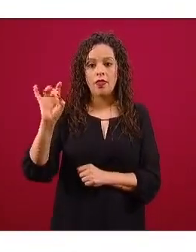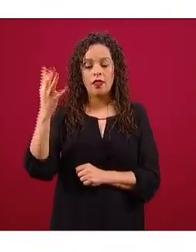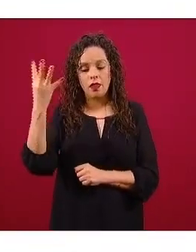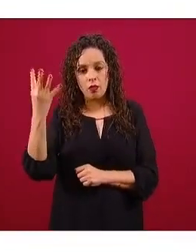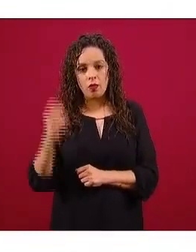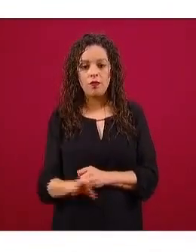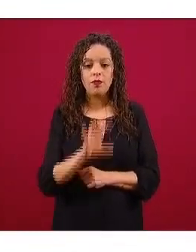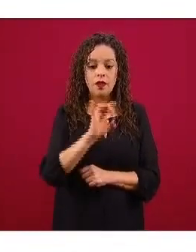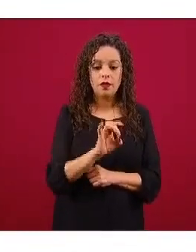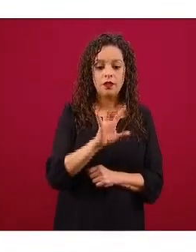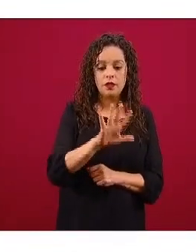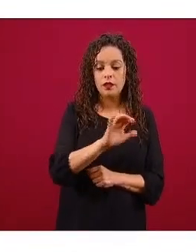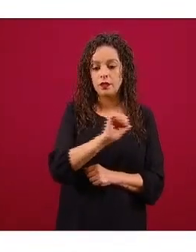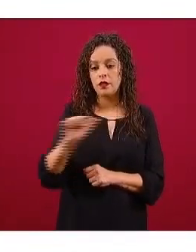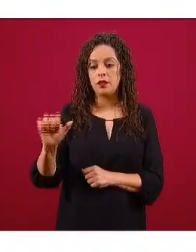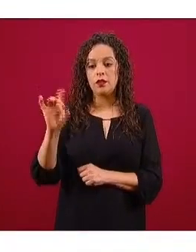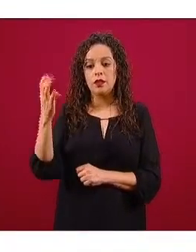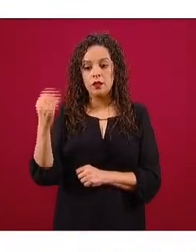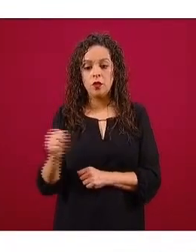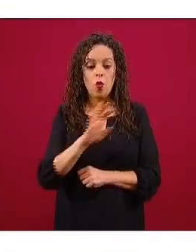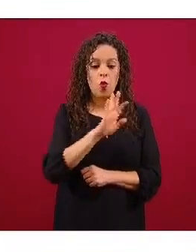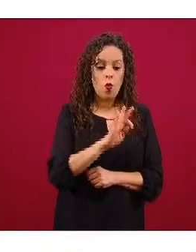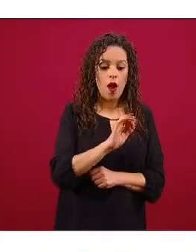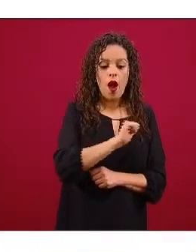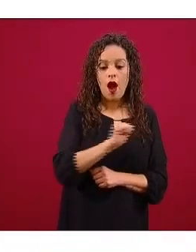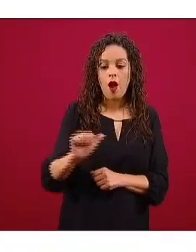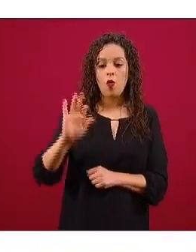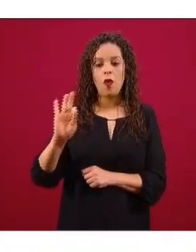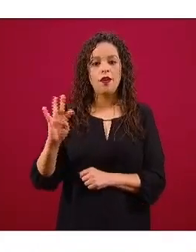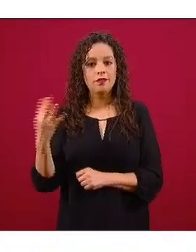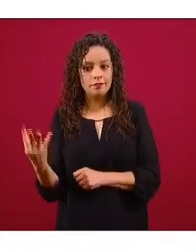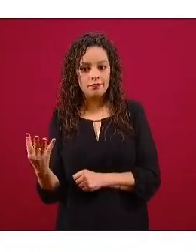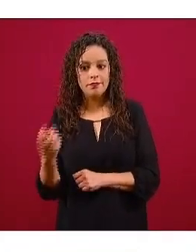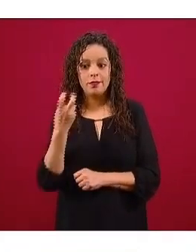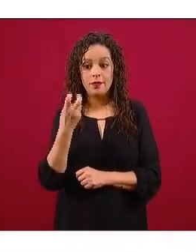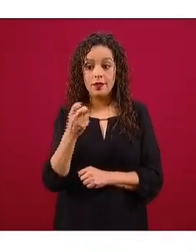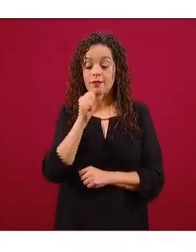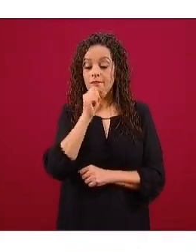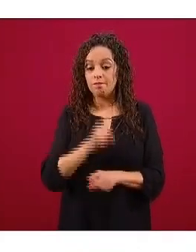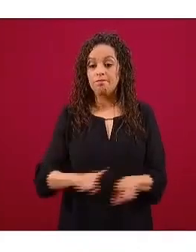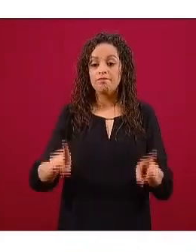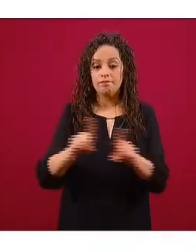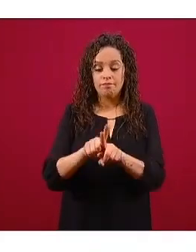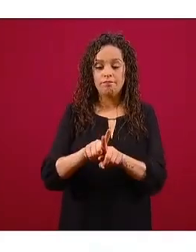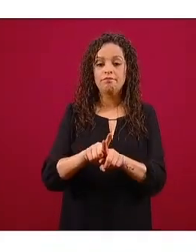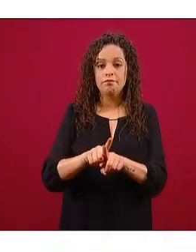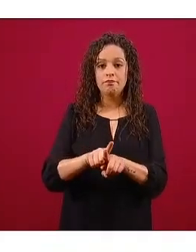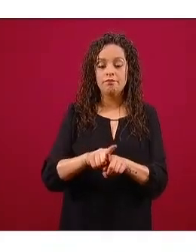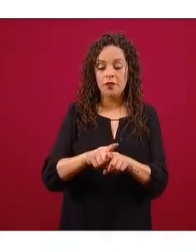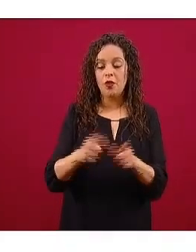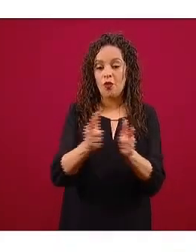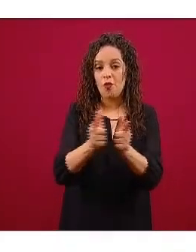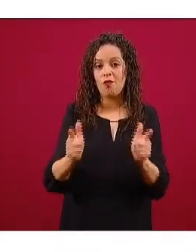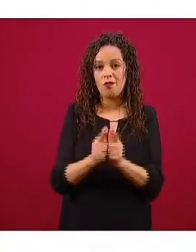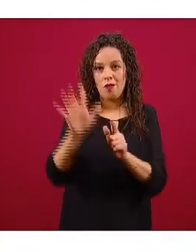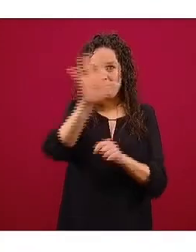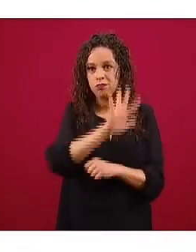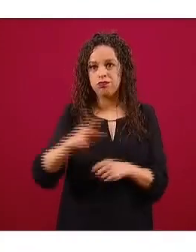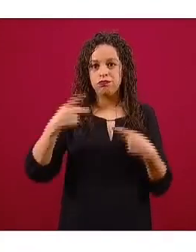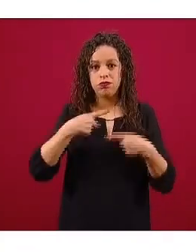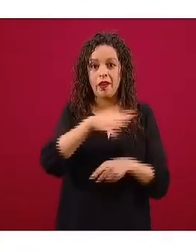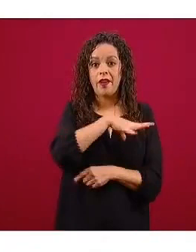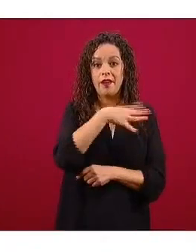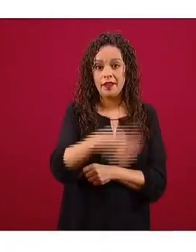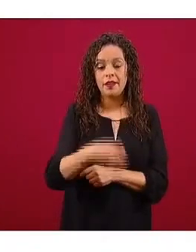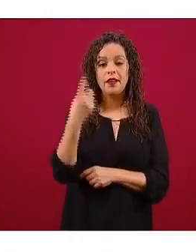35 a 39 y 40 a 44, que también, al igual que en la población general, significa las